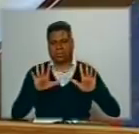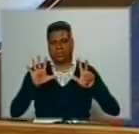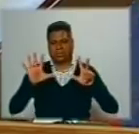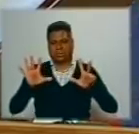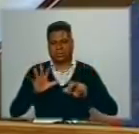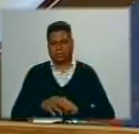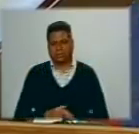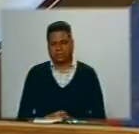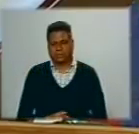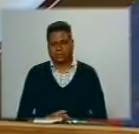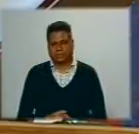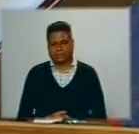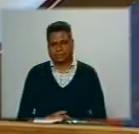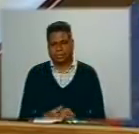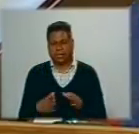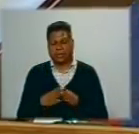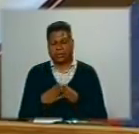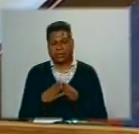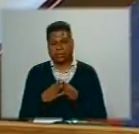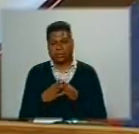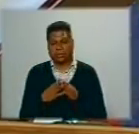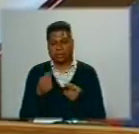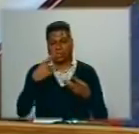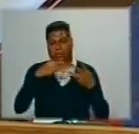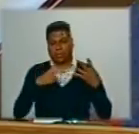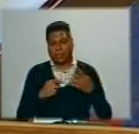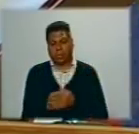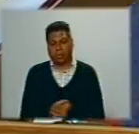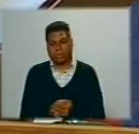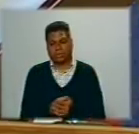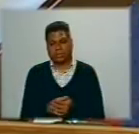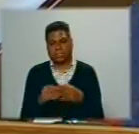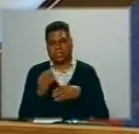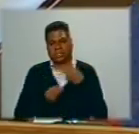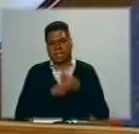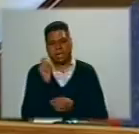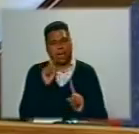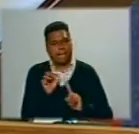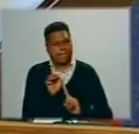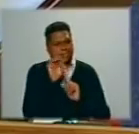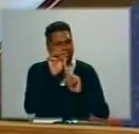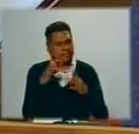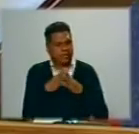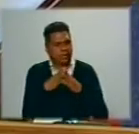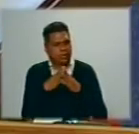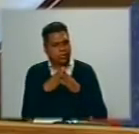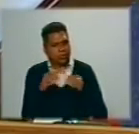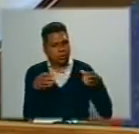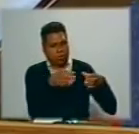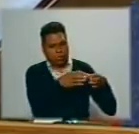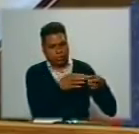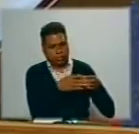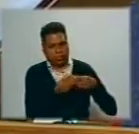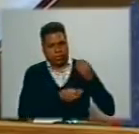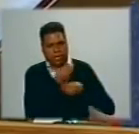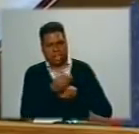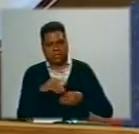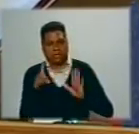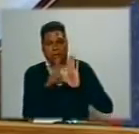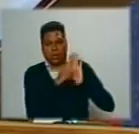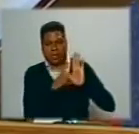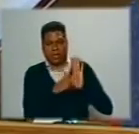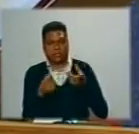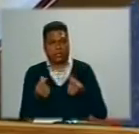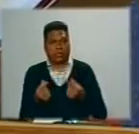de determinados bienes, productos o servicios será objeto de regulación específica por parte del órgano rector en materia de defensa de los derechos socioeconómicos